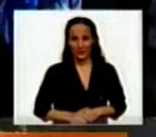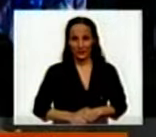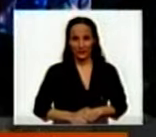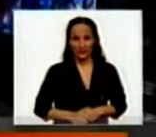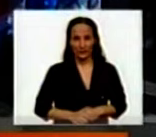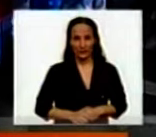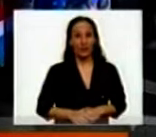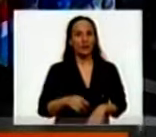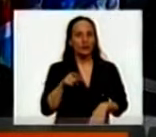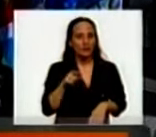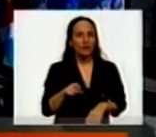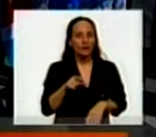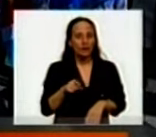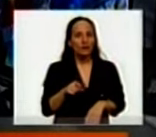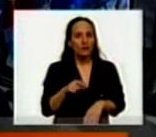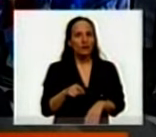Y